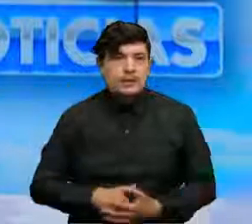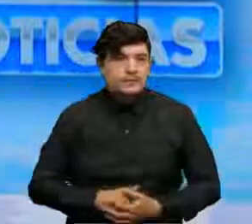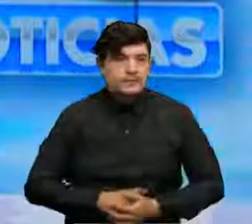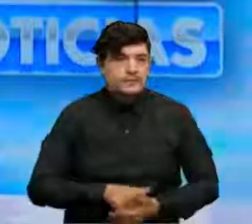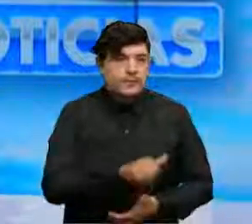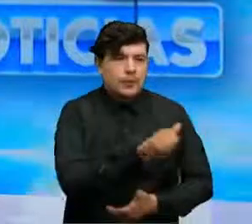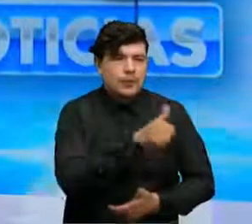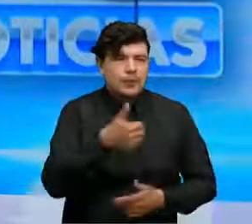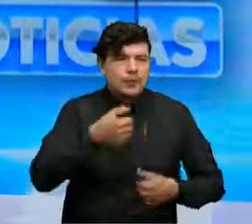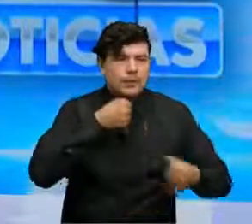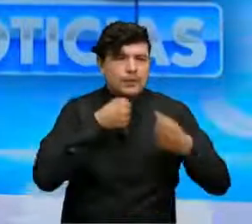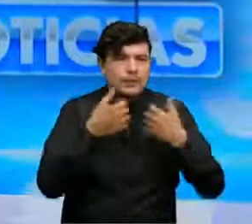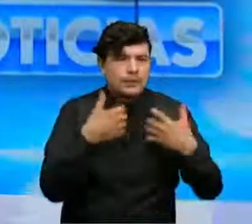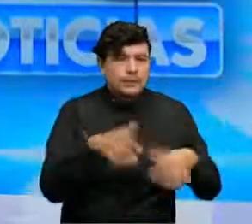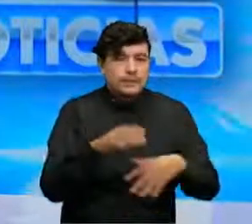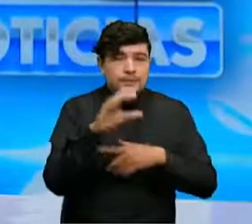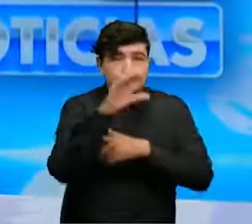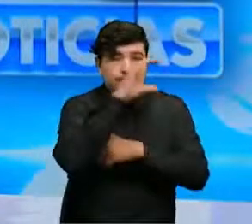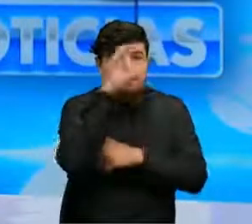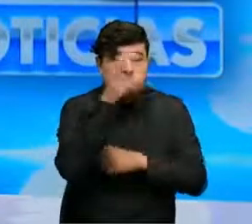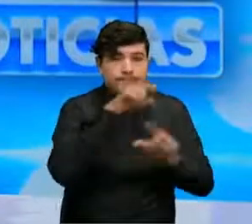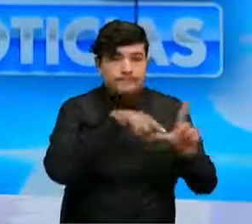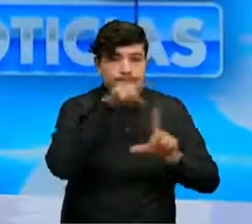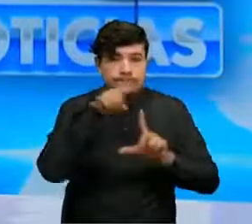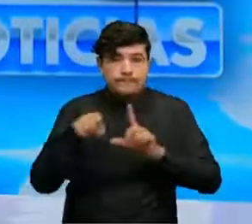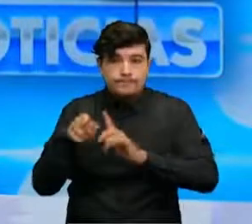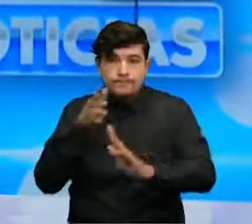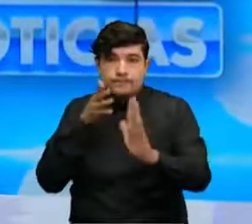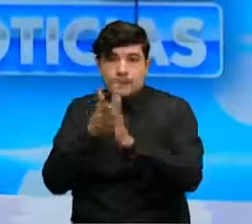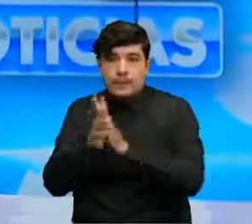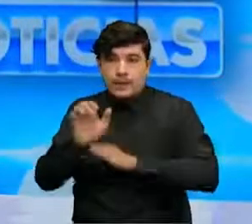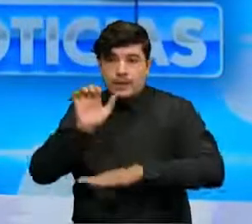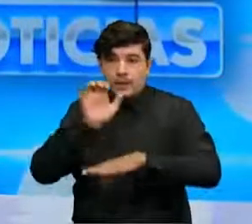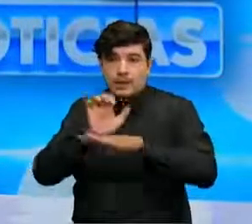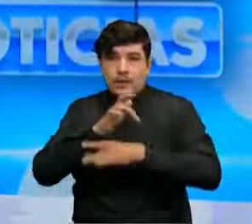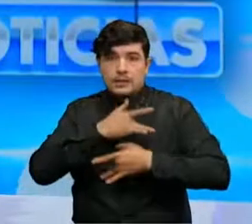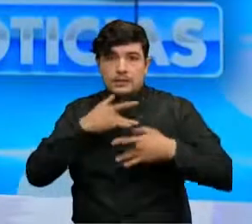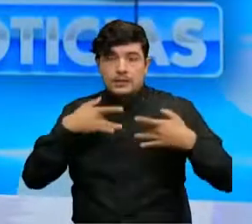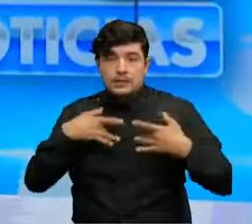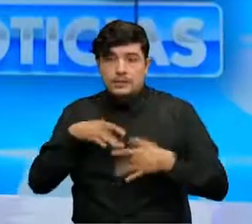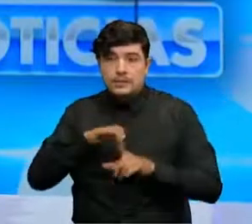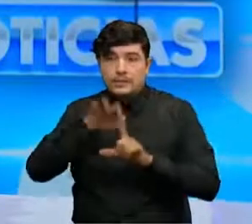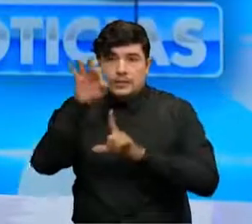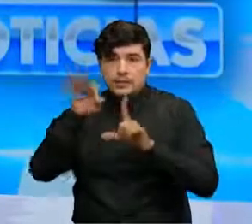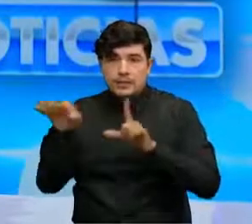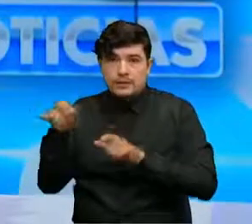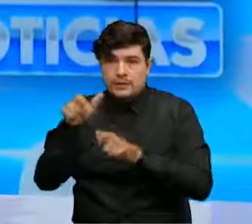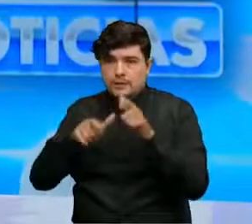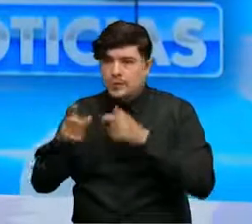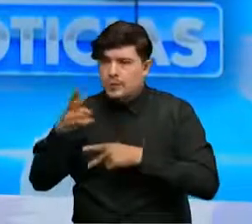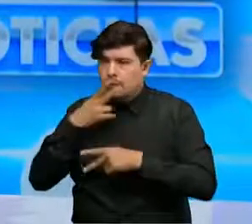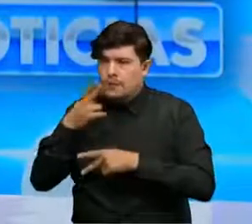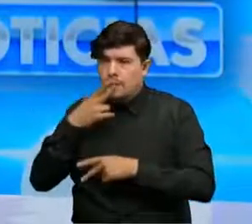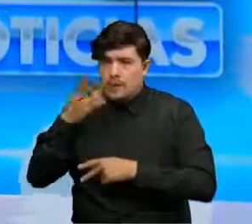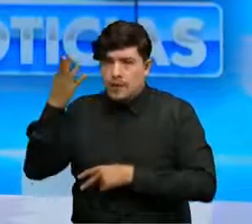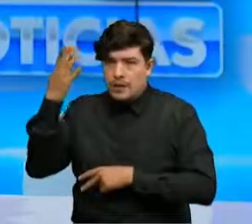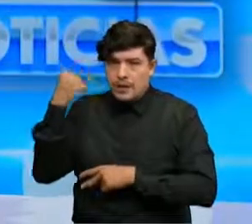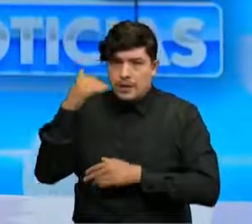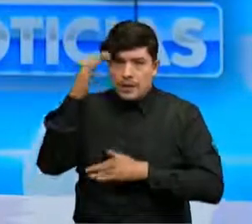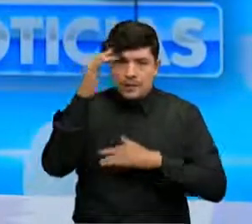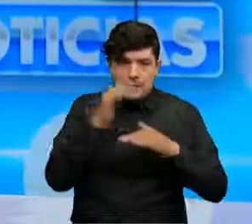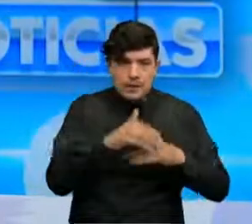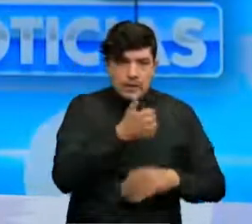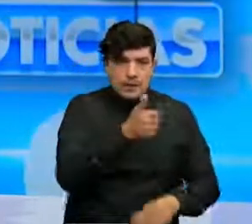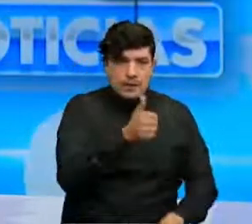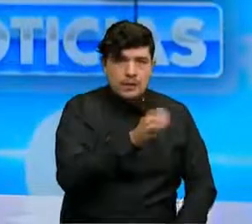En otras noticias, en Colombia, según los datos entregados por entidades de salud, el porcentaje de fumadores bajó de un 17% a